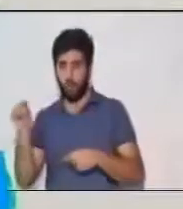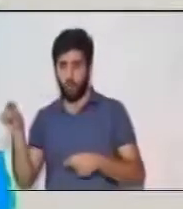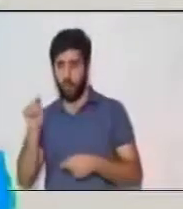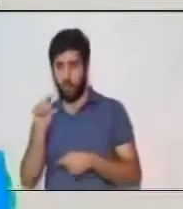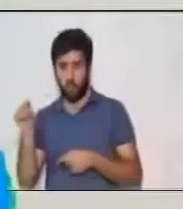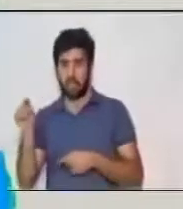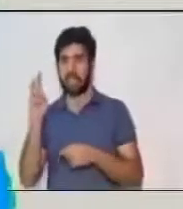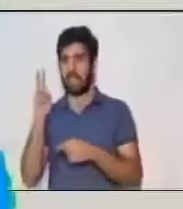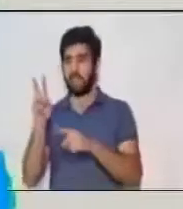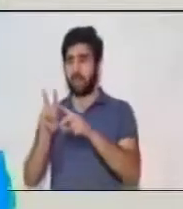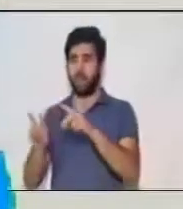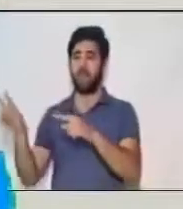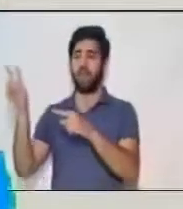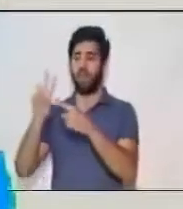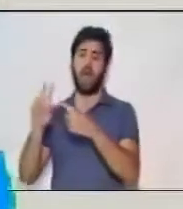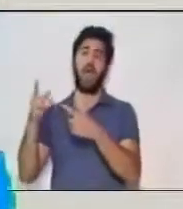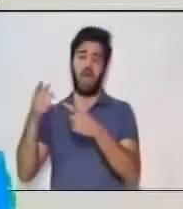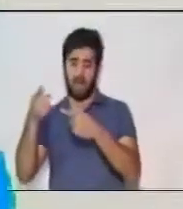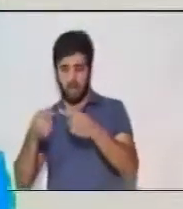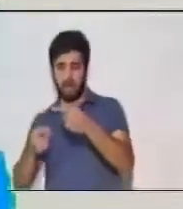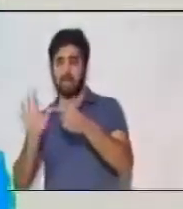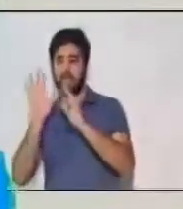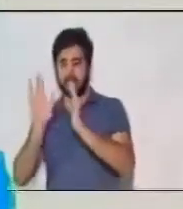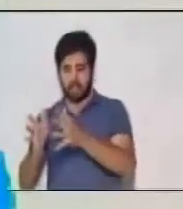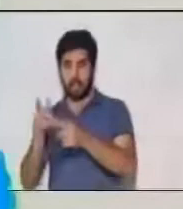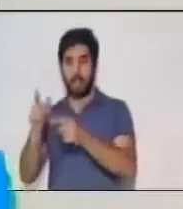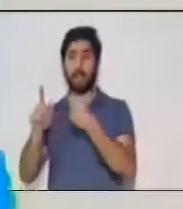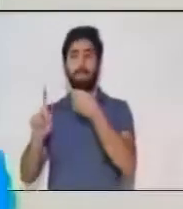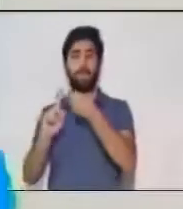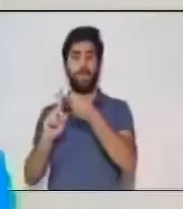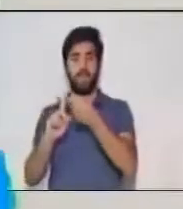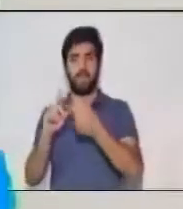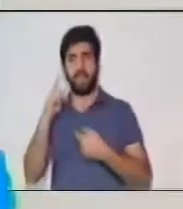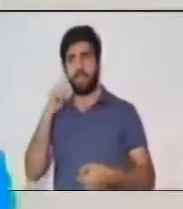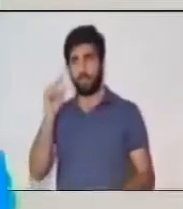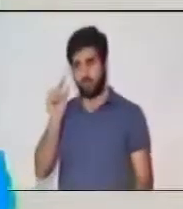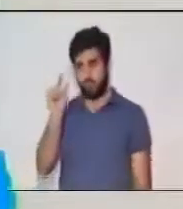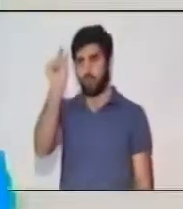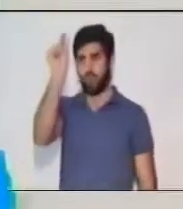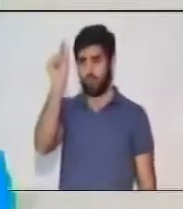exponente cuadrático, van a quedar positivos.